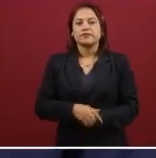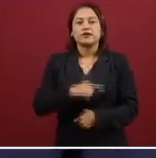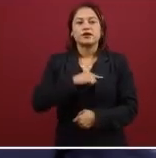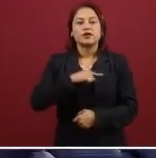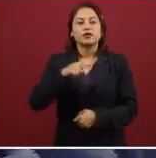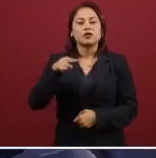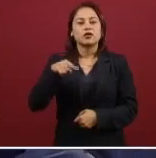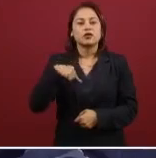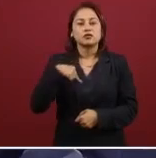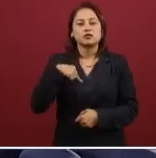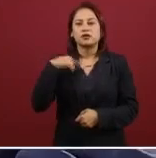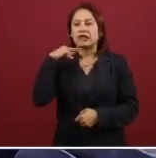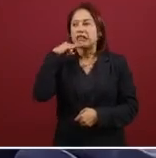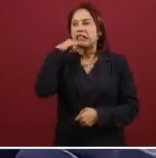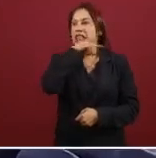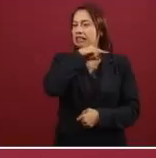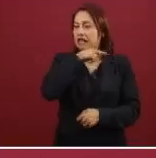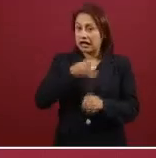hipócritas como los conservadores.